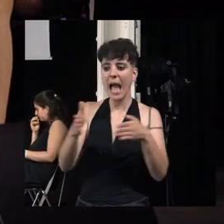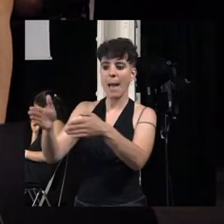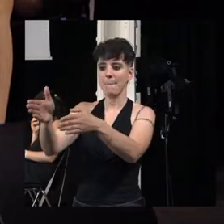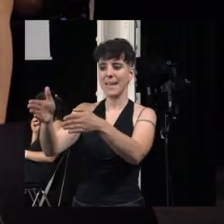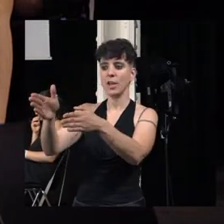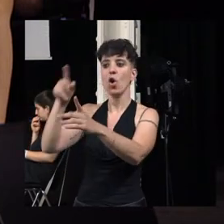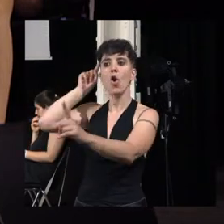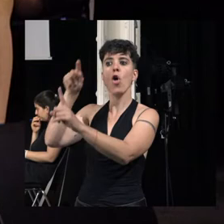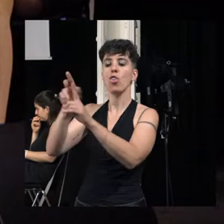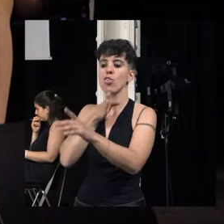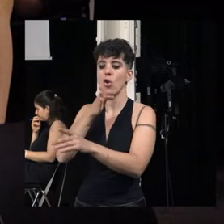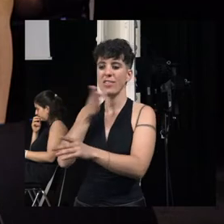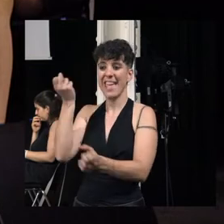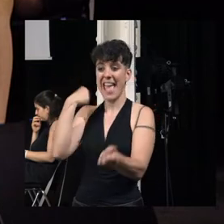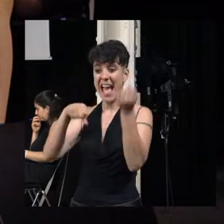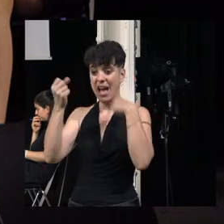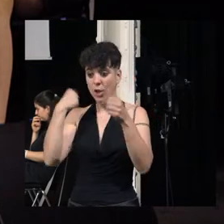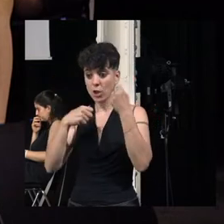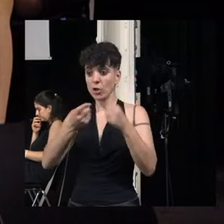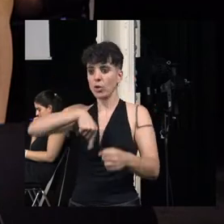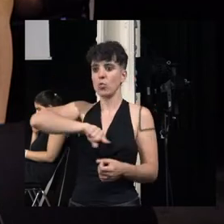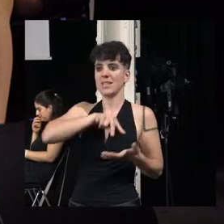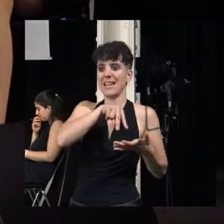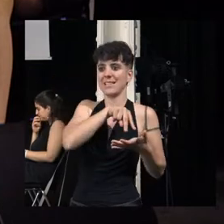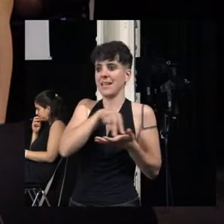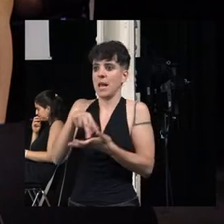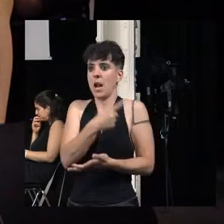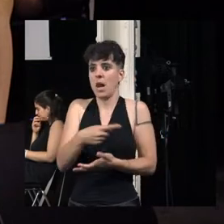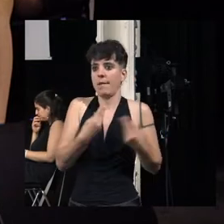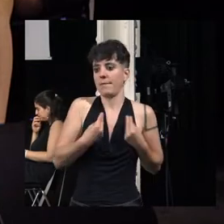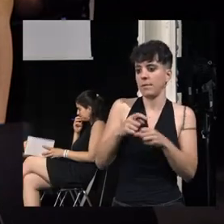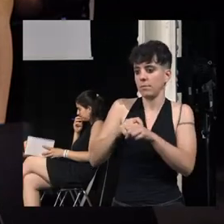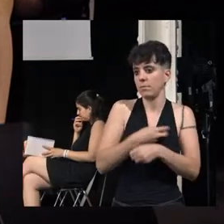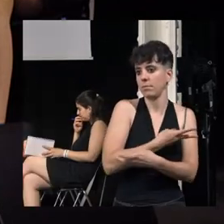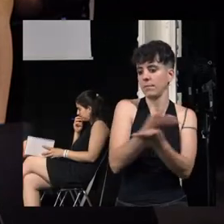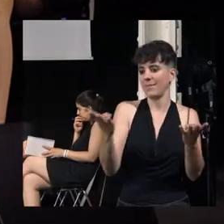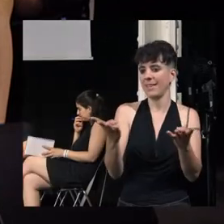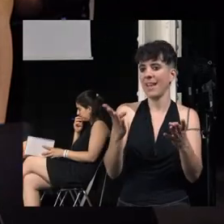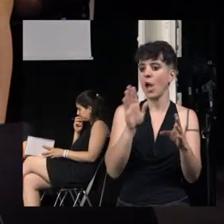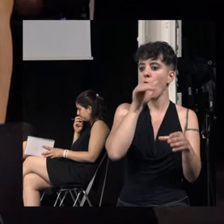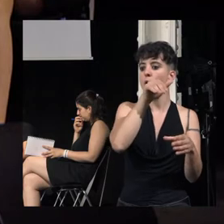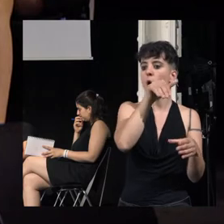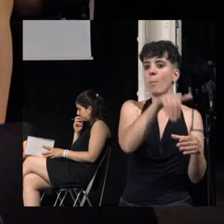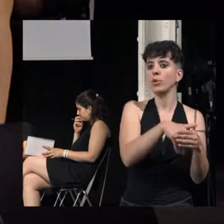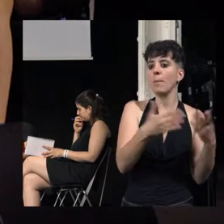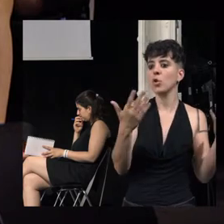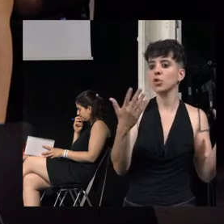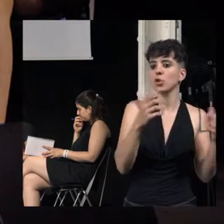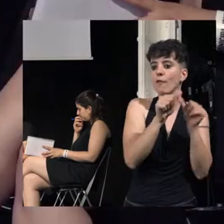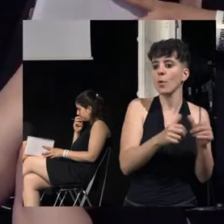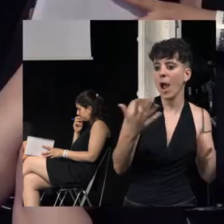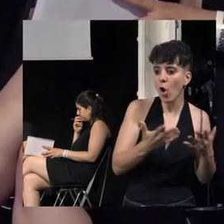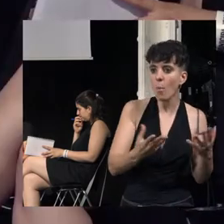en cada nivel de nuestras variadas existencias. La forma en que votamos, la forma en que comemos, la forma en que